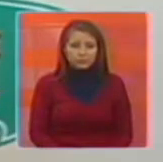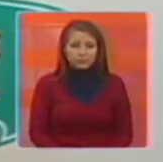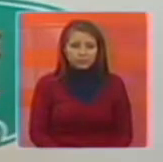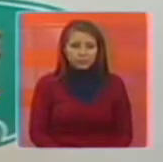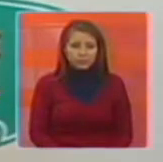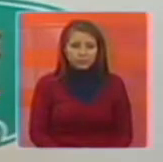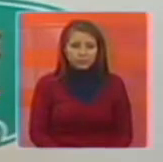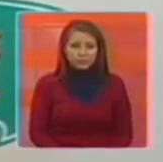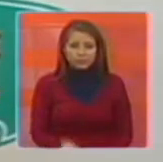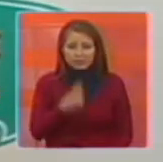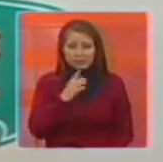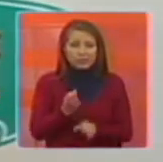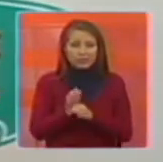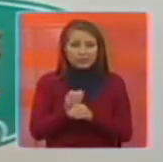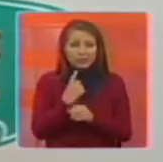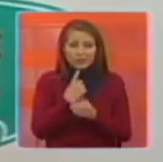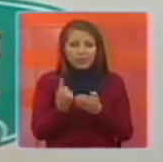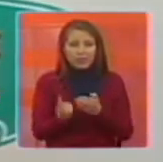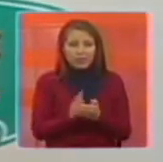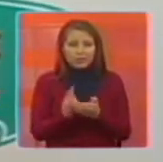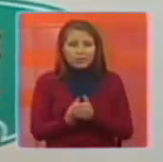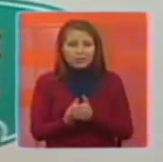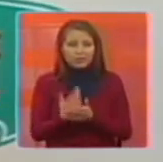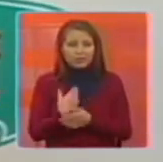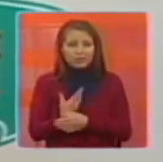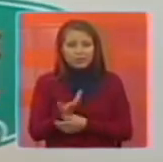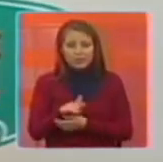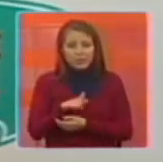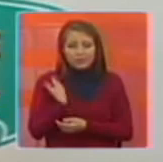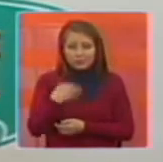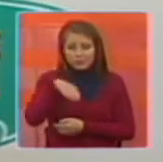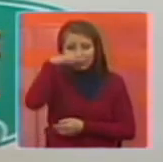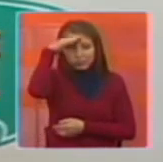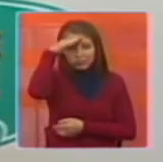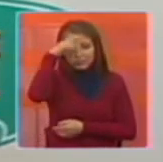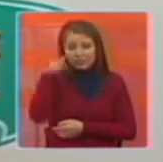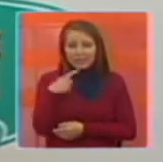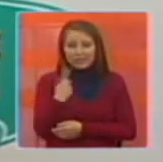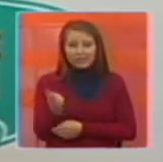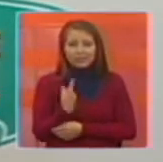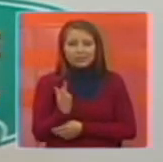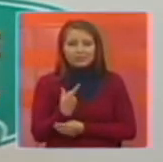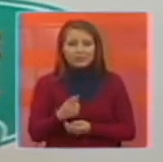Esta no me está funcionando. Esta licuadora me voy a echar a morir ya mismo.